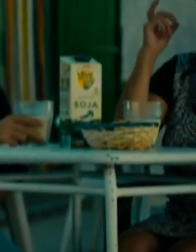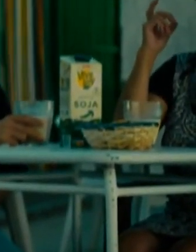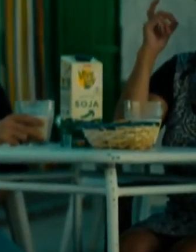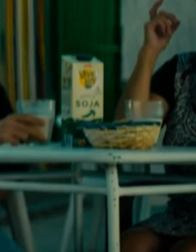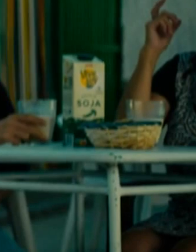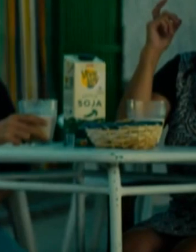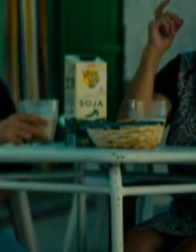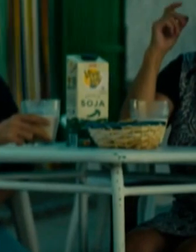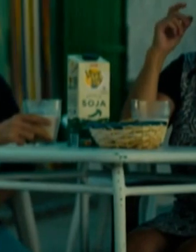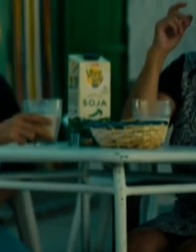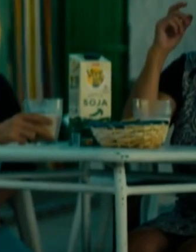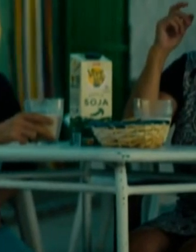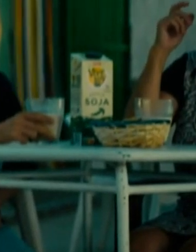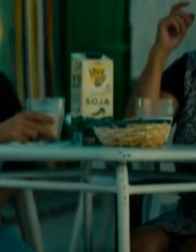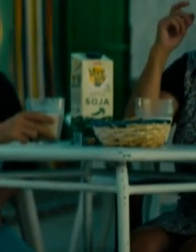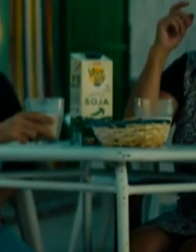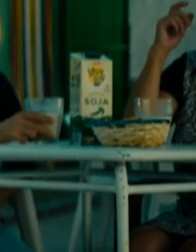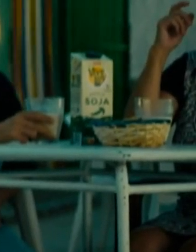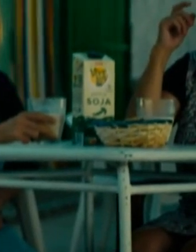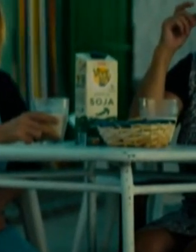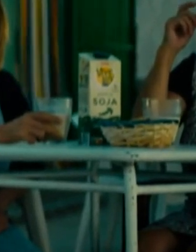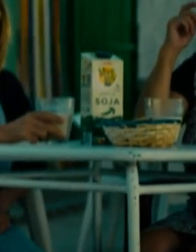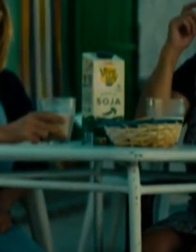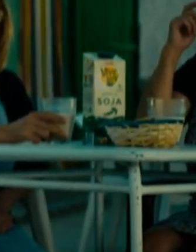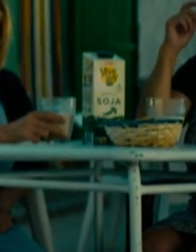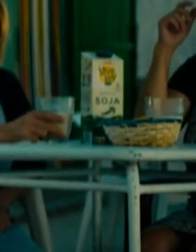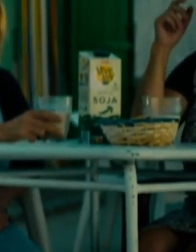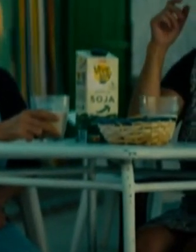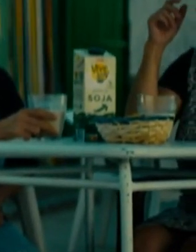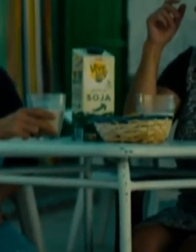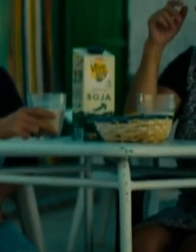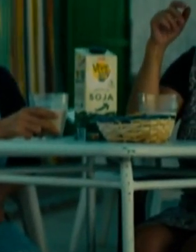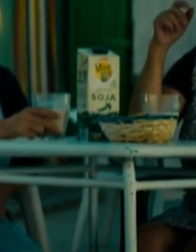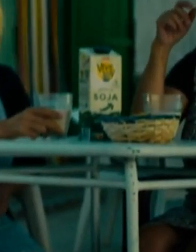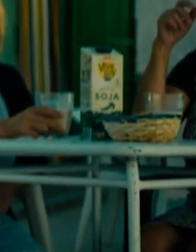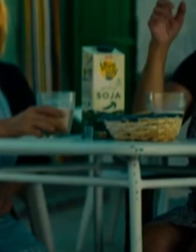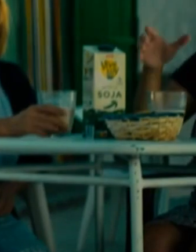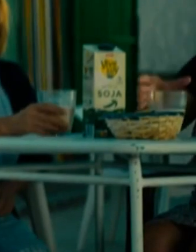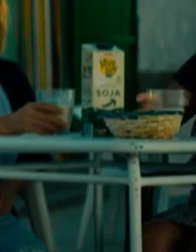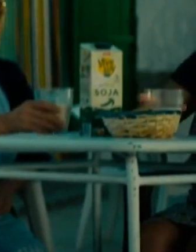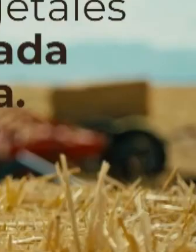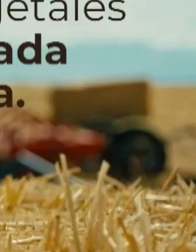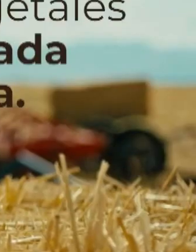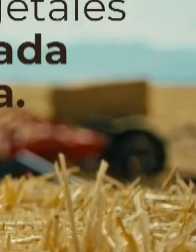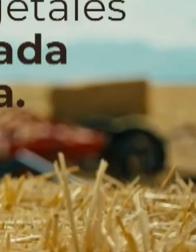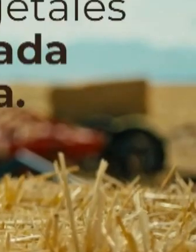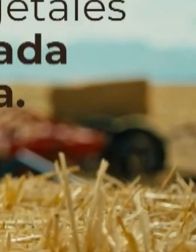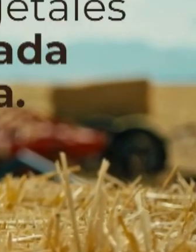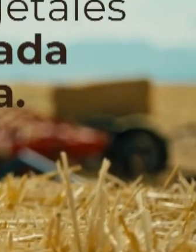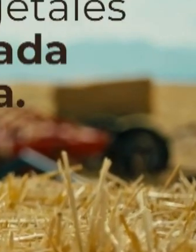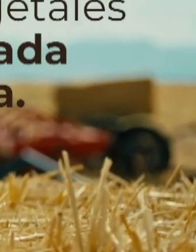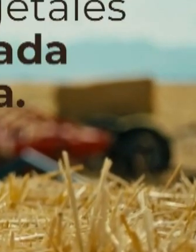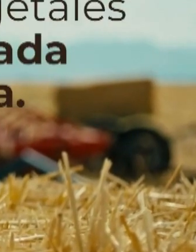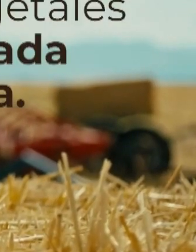los flexitarianos estos saben lo que dicen. Está buenísimo. Normal, es de aquí, está bueno. La única marca de